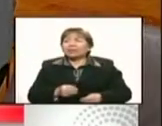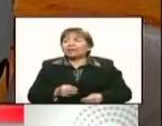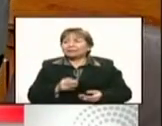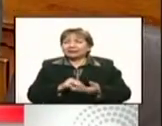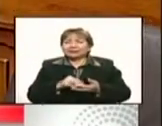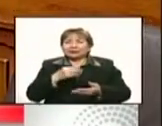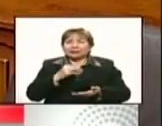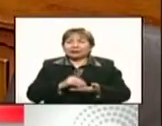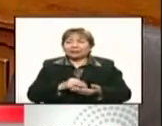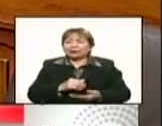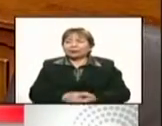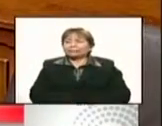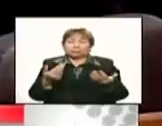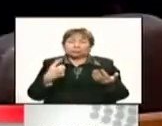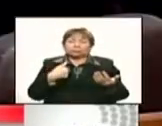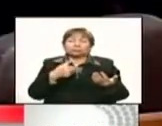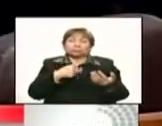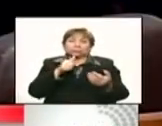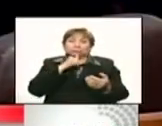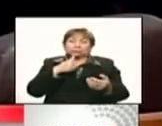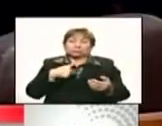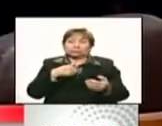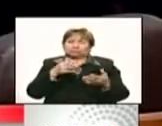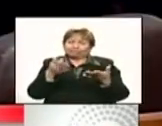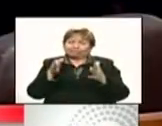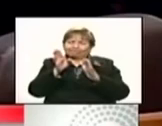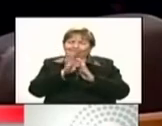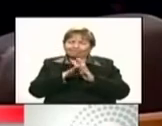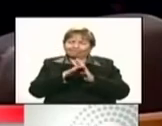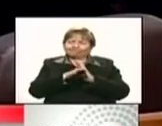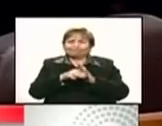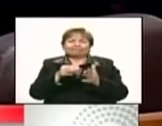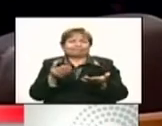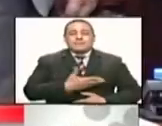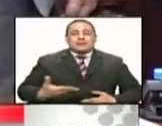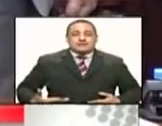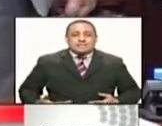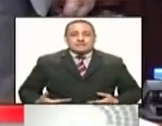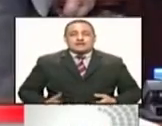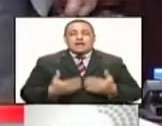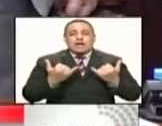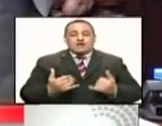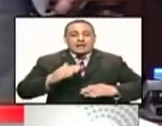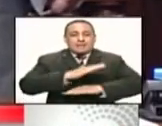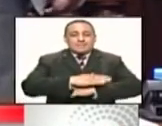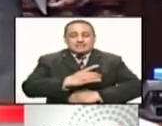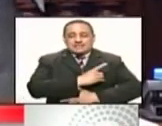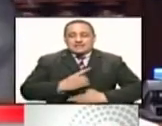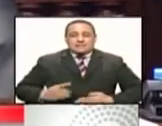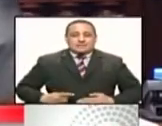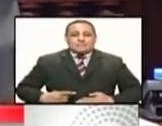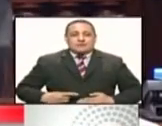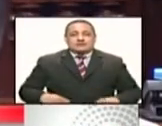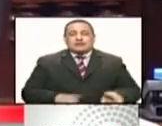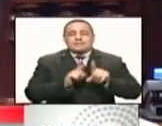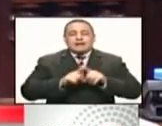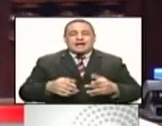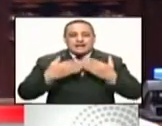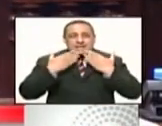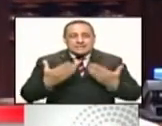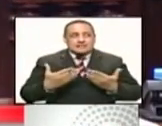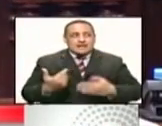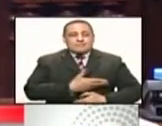cuando el acuerdo del Congreso se obtiene en dos legislaturas ordinarias para aprobar la reforma con una votación favorable y en cada